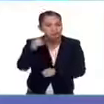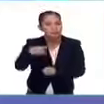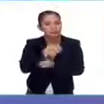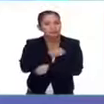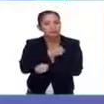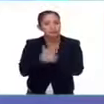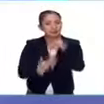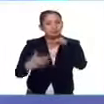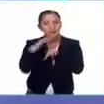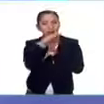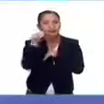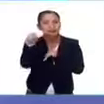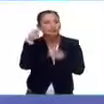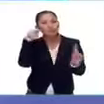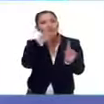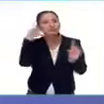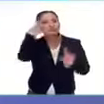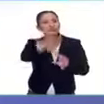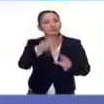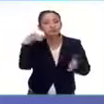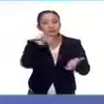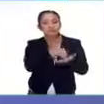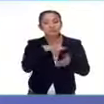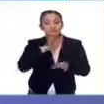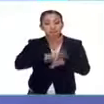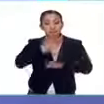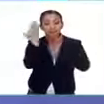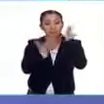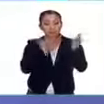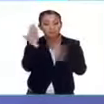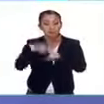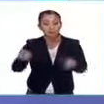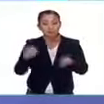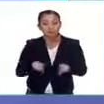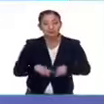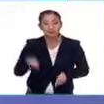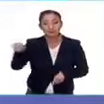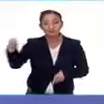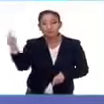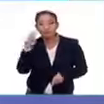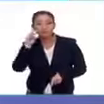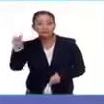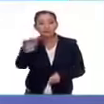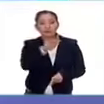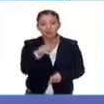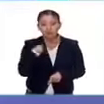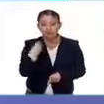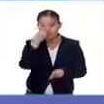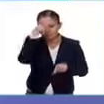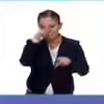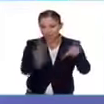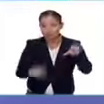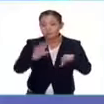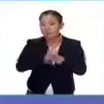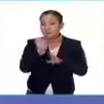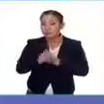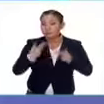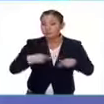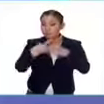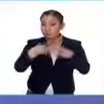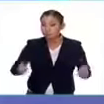La educación superior tiene el reto de implementar una oferta académica que atienda las necesidades del país, entre ellas la desaparición